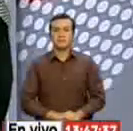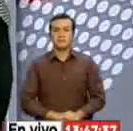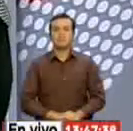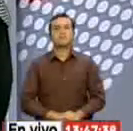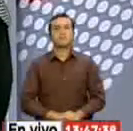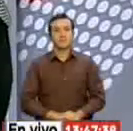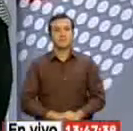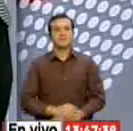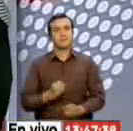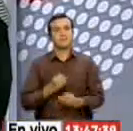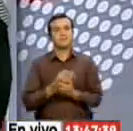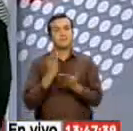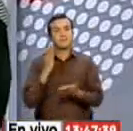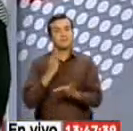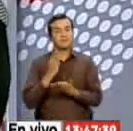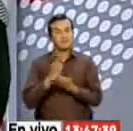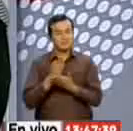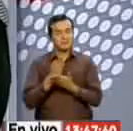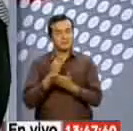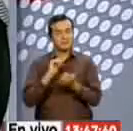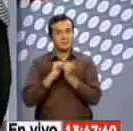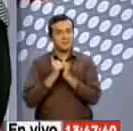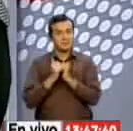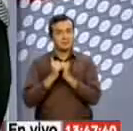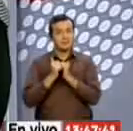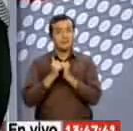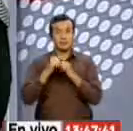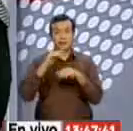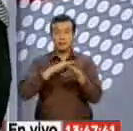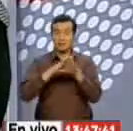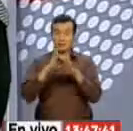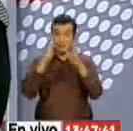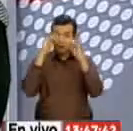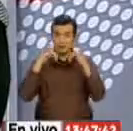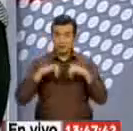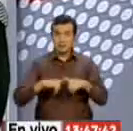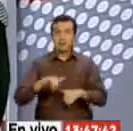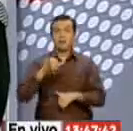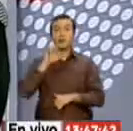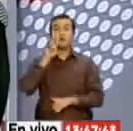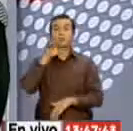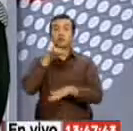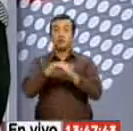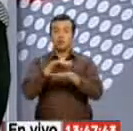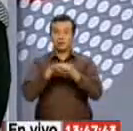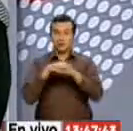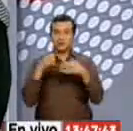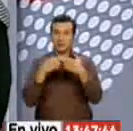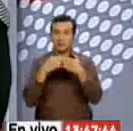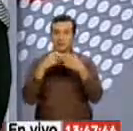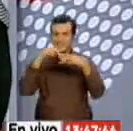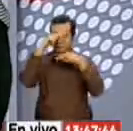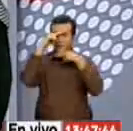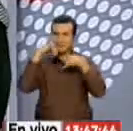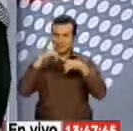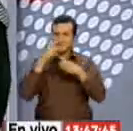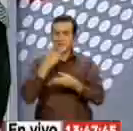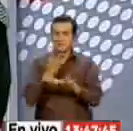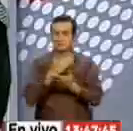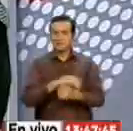Con esta información hacemos un alto a los deportes, pero los invitamos a que nos acompañen a las 14 horas en El Equipo. Que tengan excelente